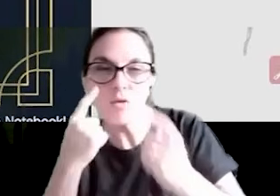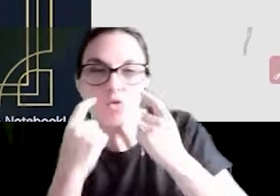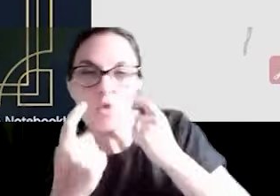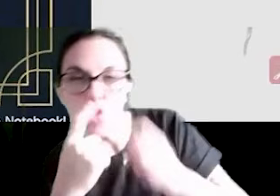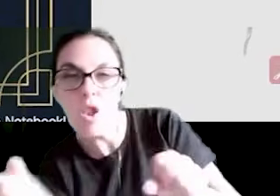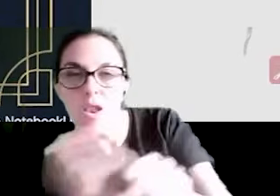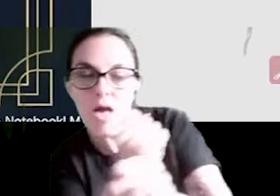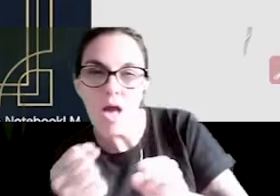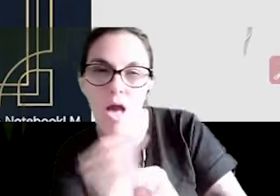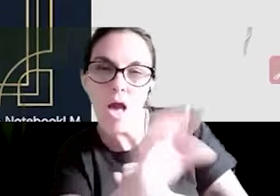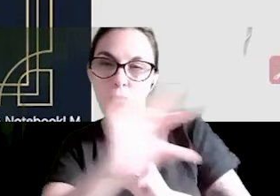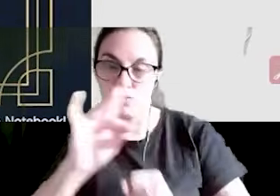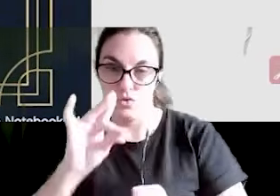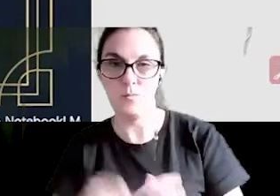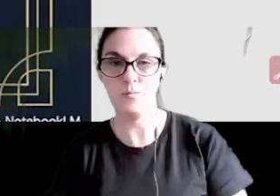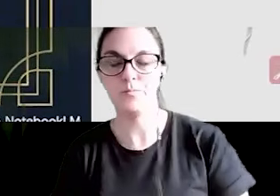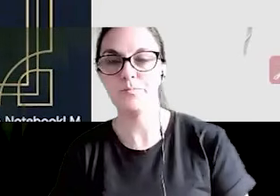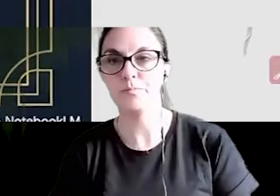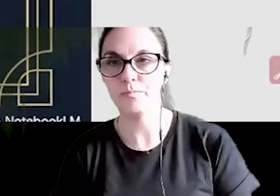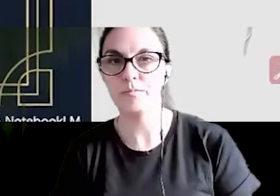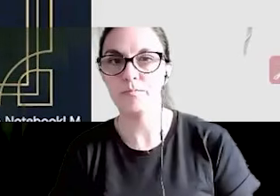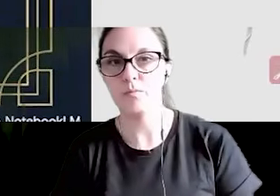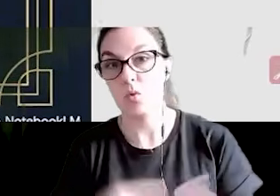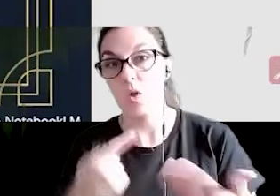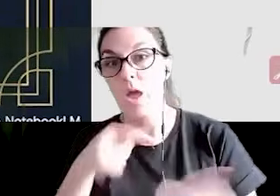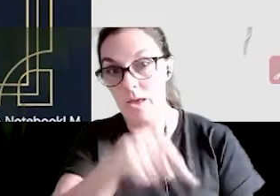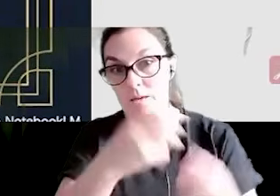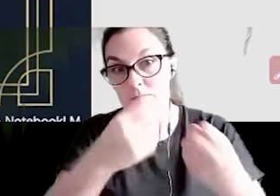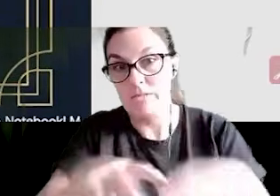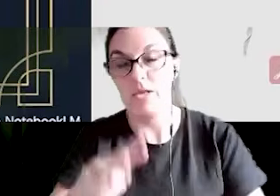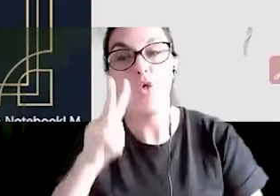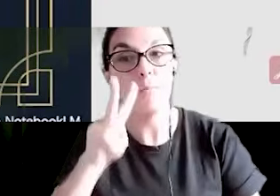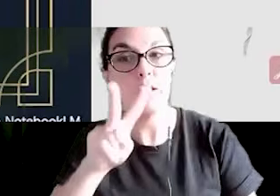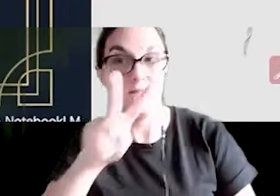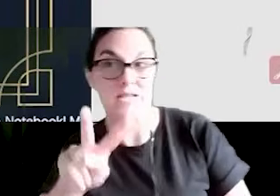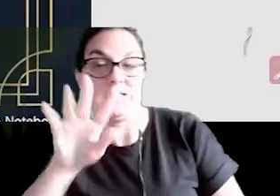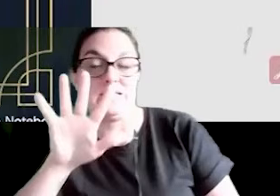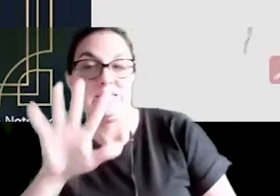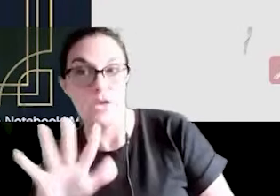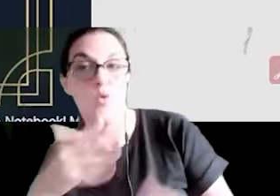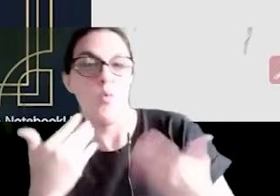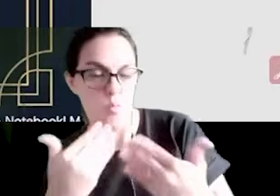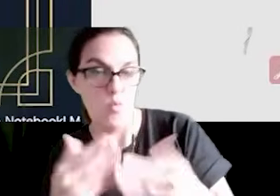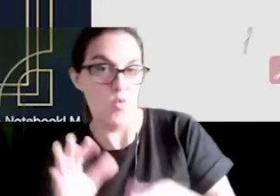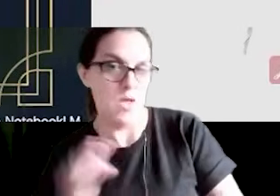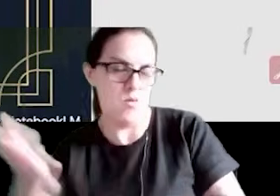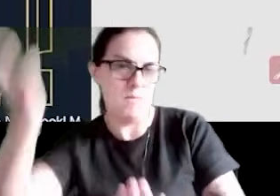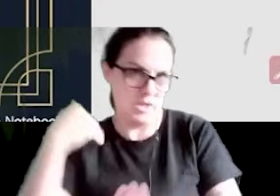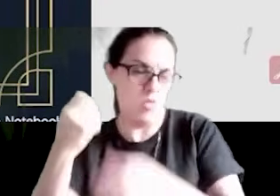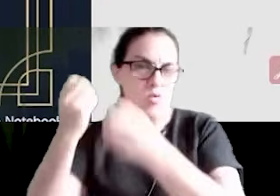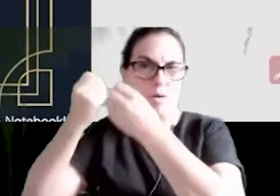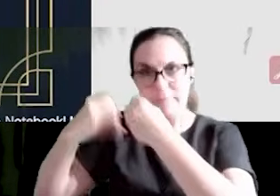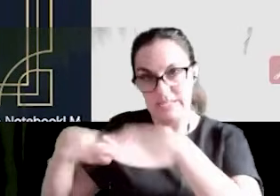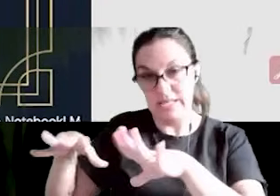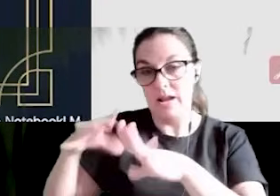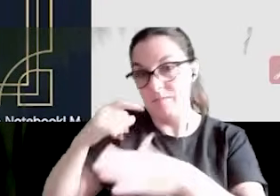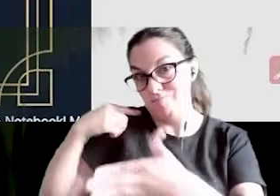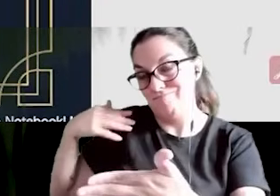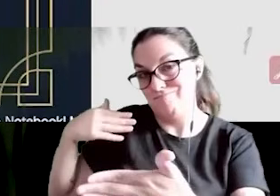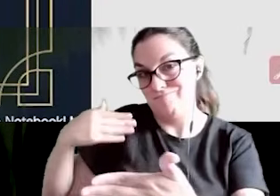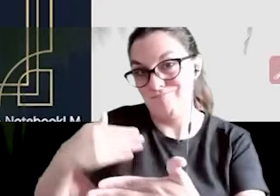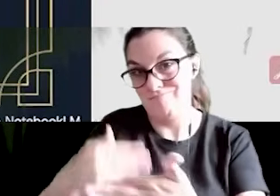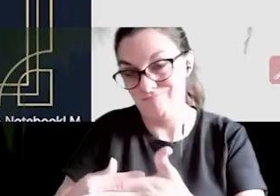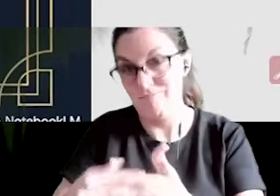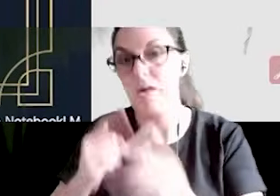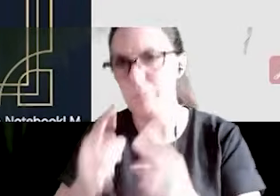hace. En este primer ejercicio 2025 ya pudo haberlo hecho en el año pasado. Si lo hizo en el marco del régimen